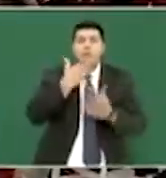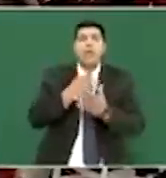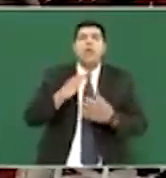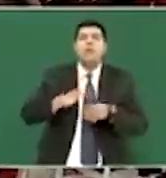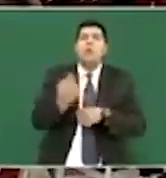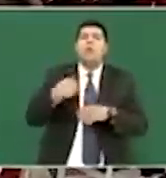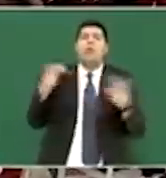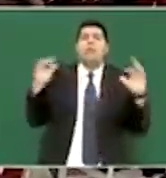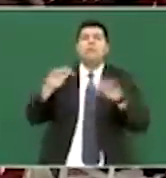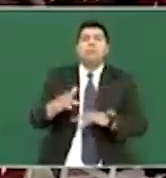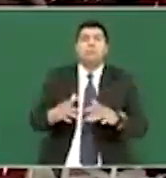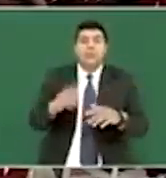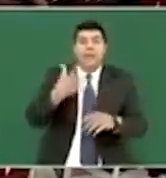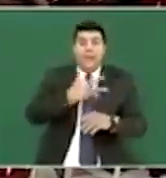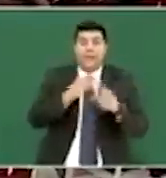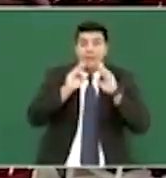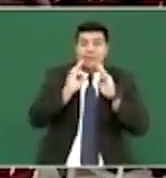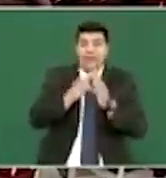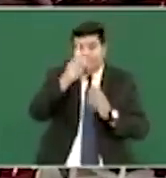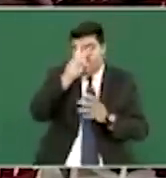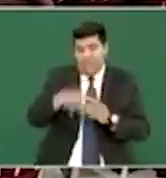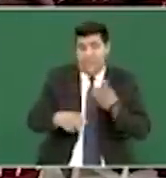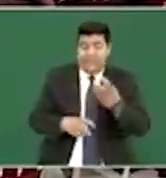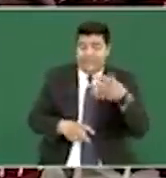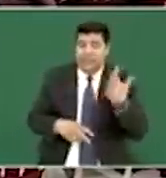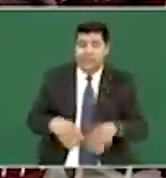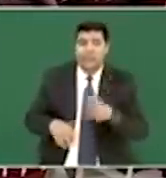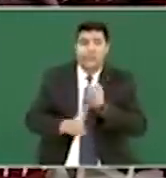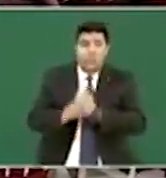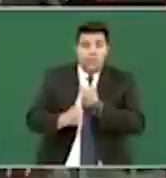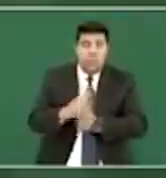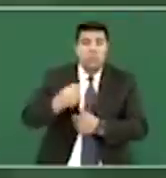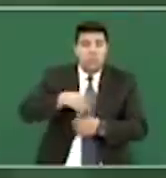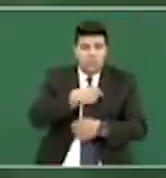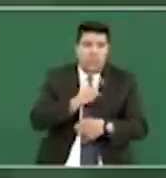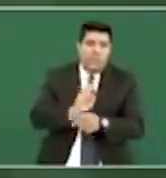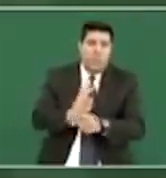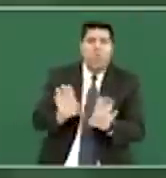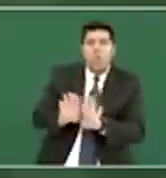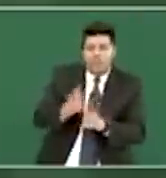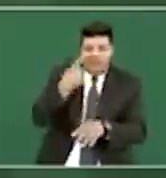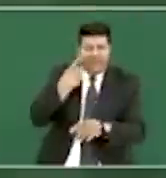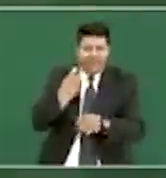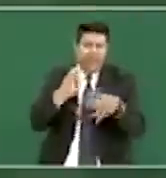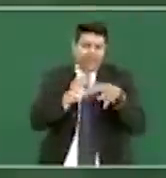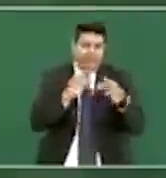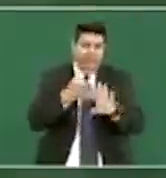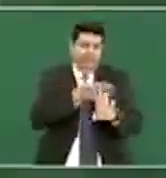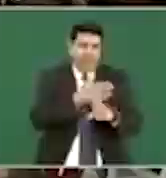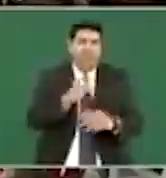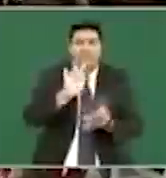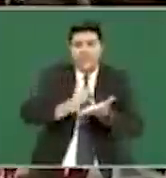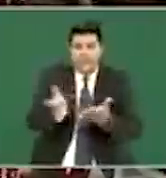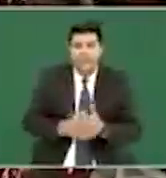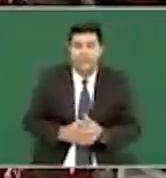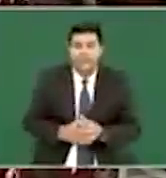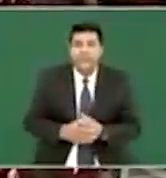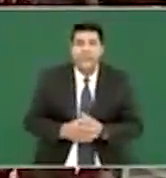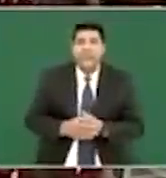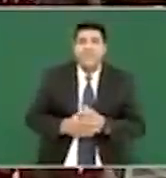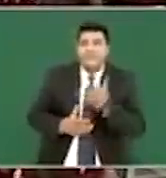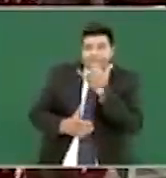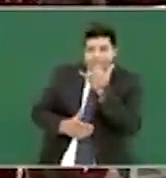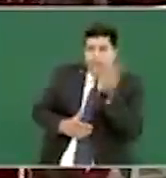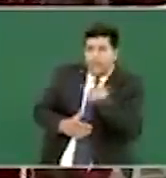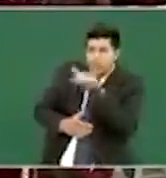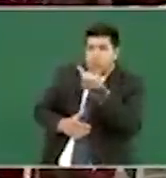de grupos delictivos en las áreas. Esta es la estrategia que seguimos para atender esta parte. Gracias. Pero general, disculpe, sobre el